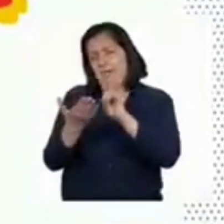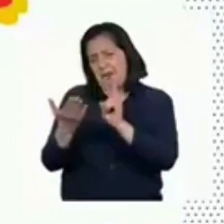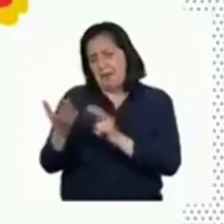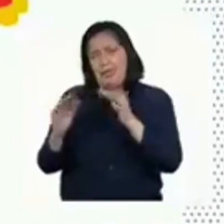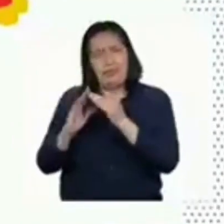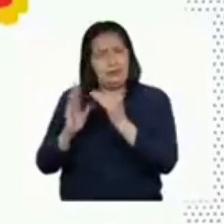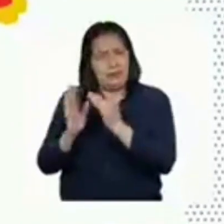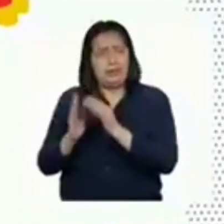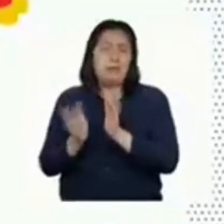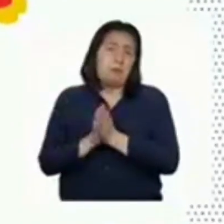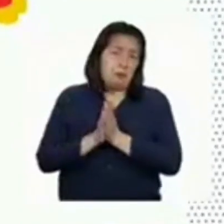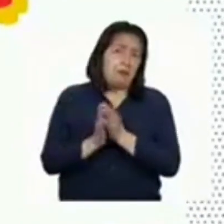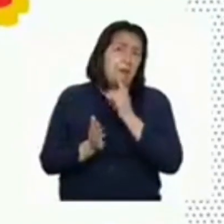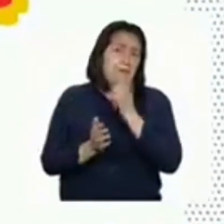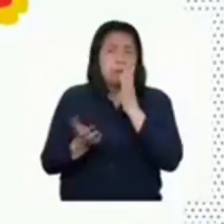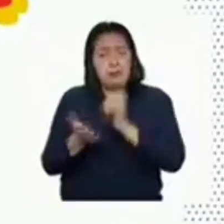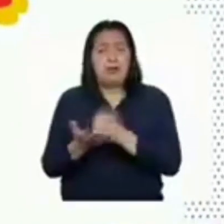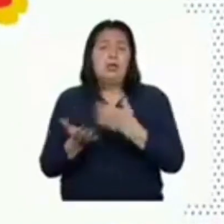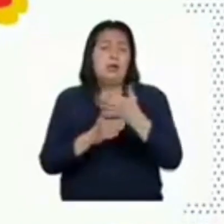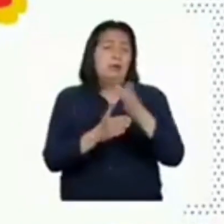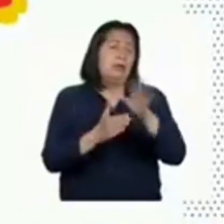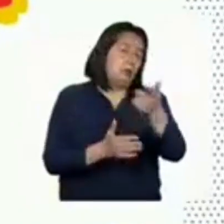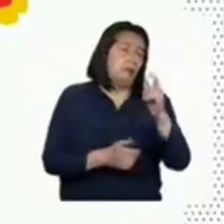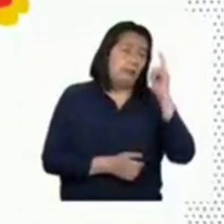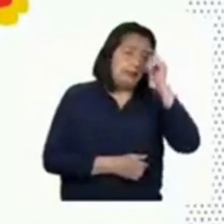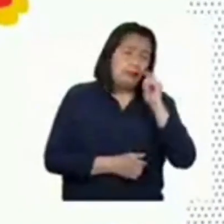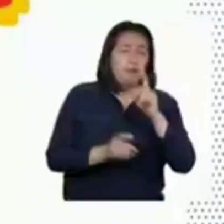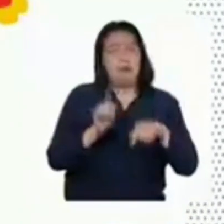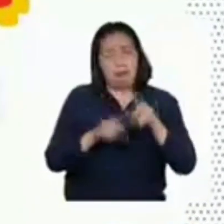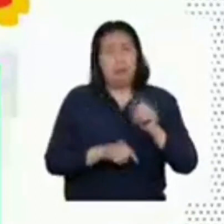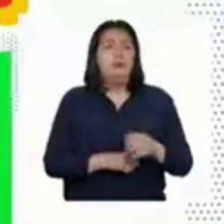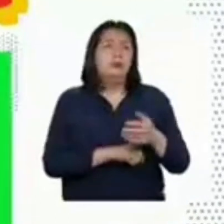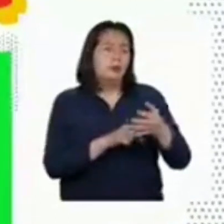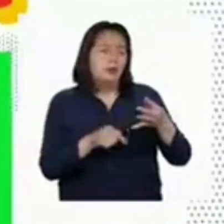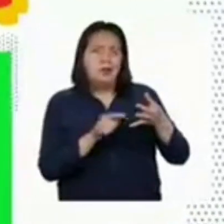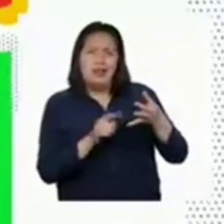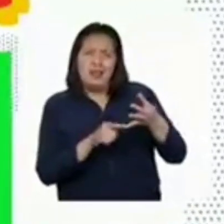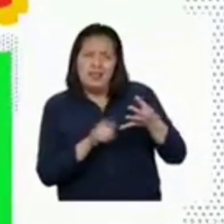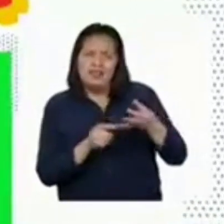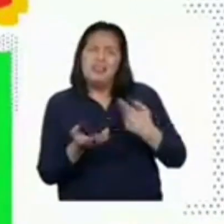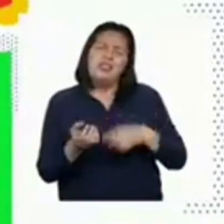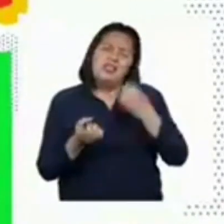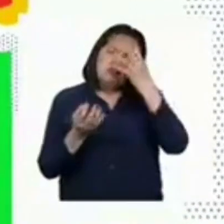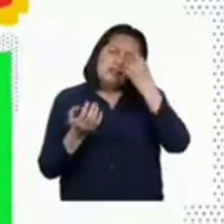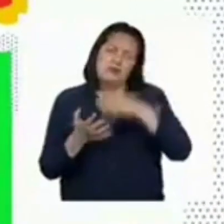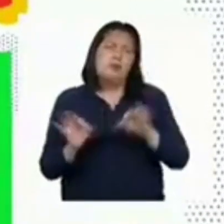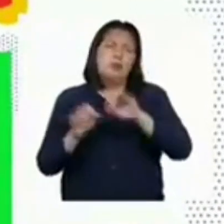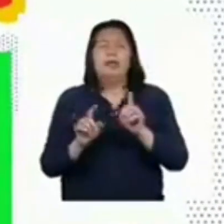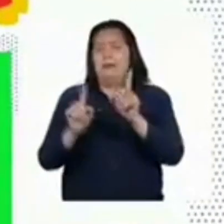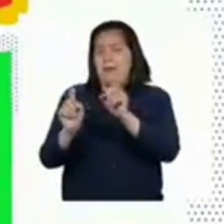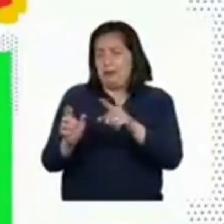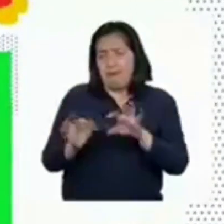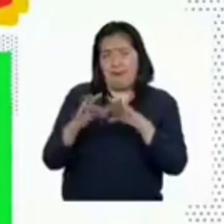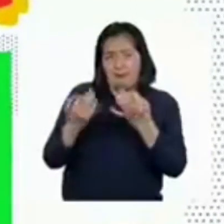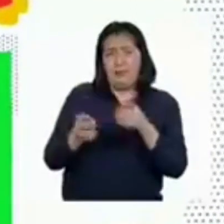casa y luego le puedo pedir a mis papás que me ayuden a compartirlo con mis tíos y primos. Las fuentes de información que pienso usar son las preguntas de mi